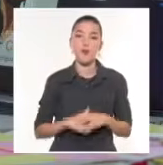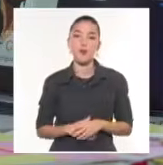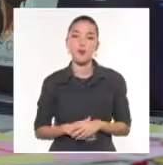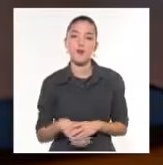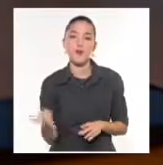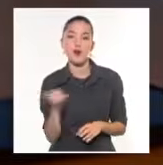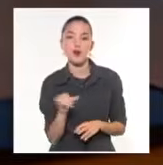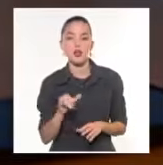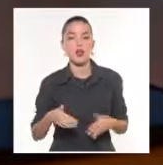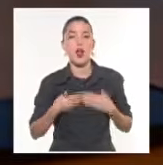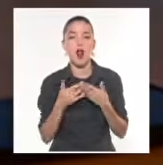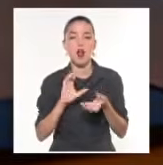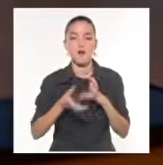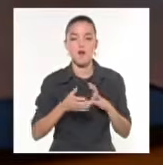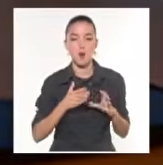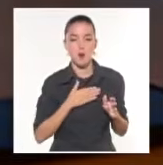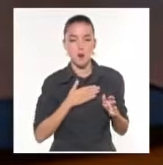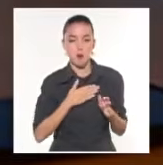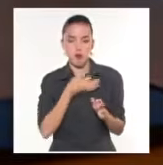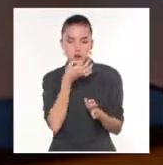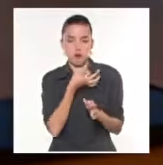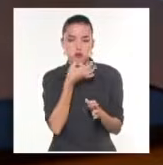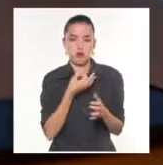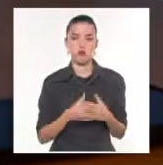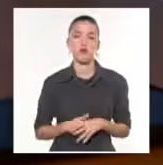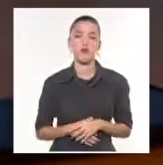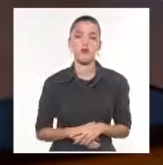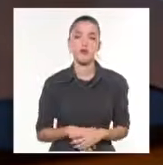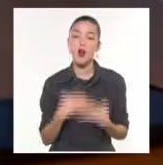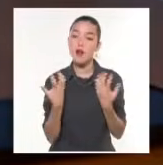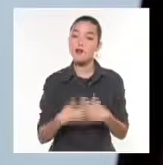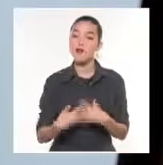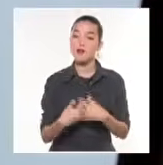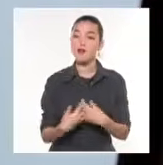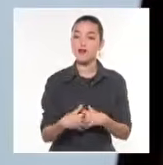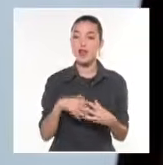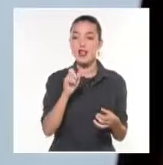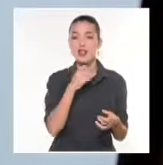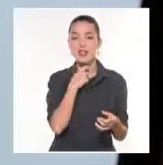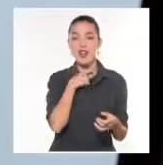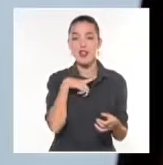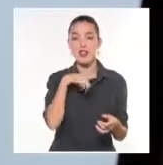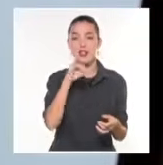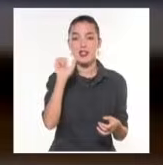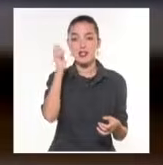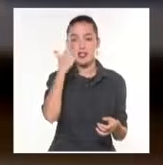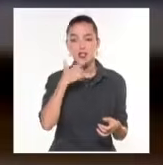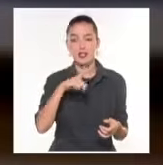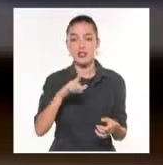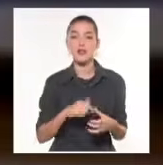manera de hablar. Con ese propósito, los creadores de Cecilia utilizaron en principio textos de la Enciclopedia Curret,